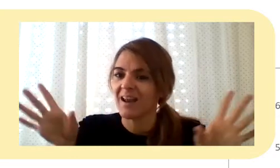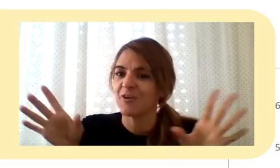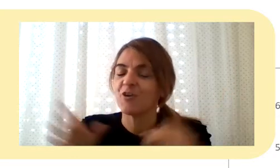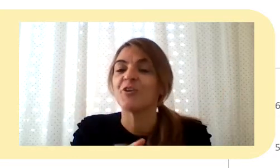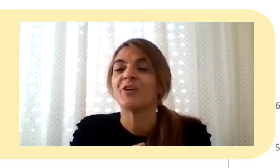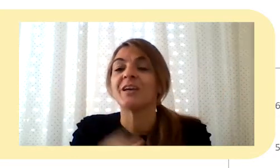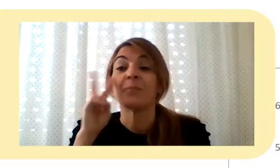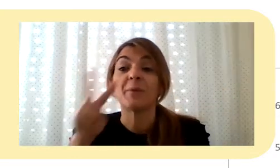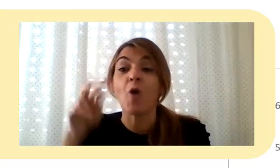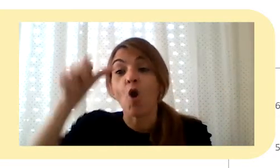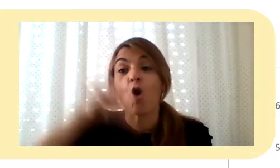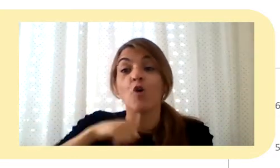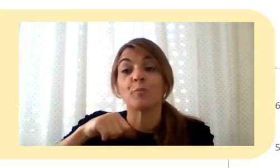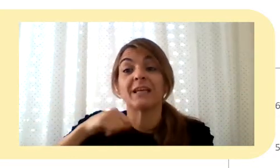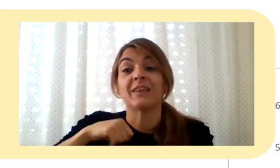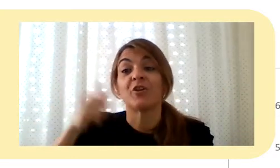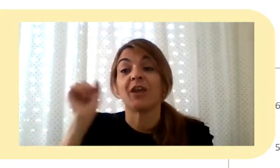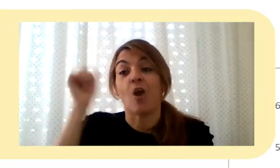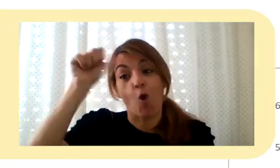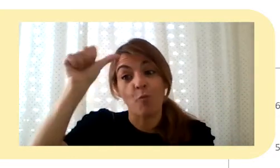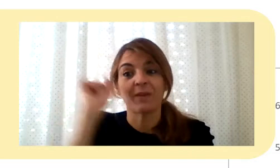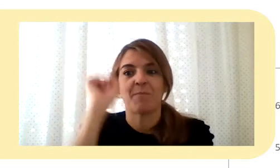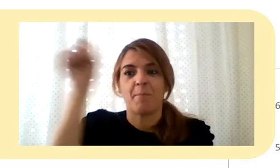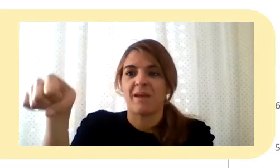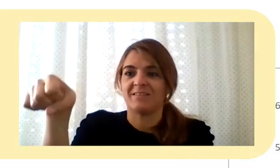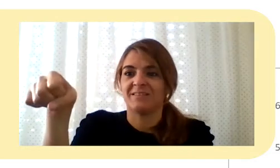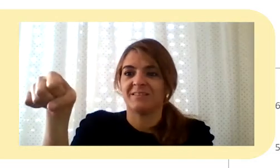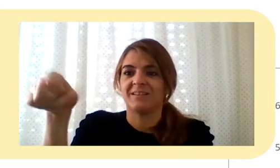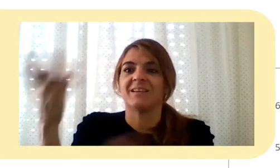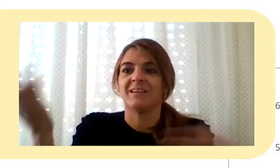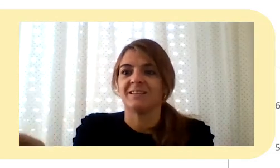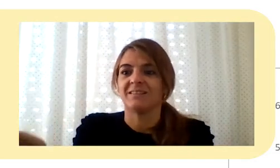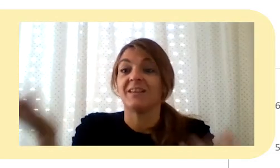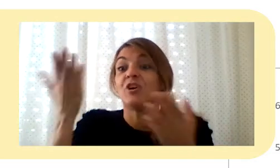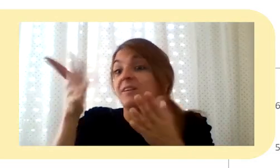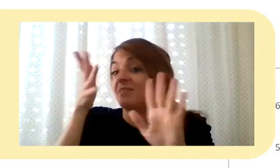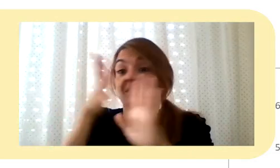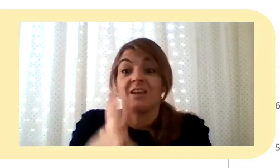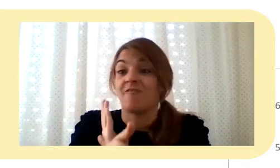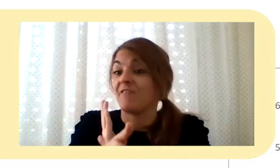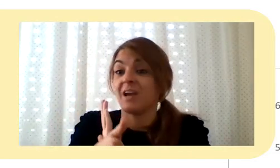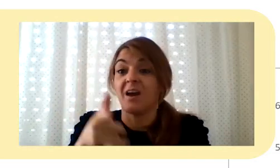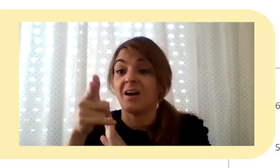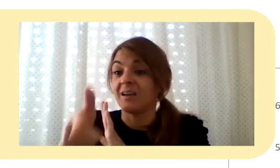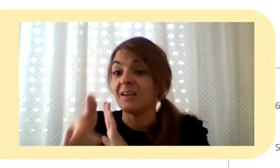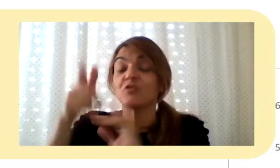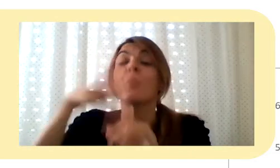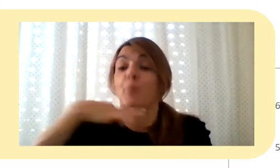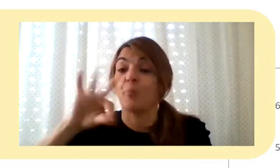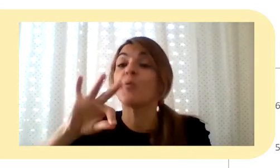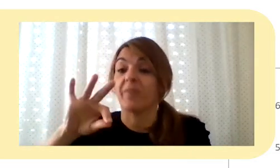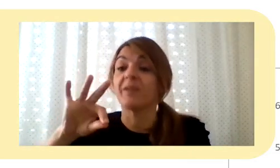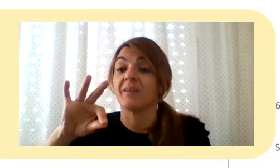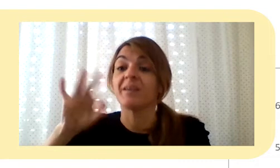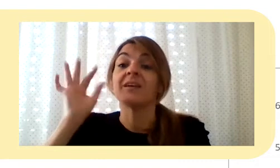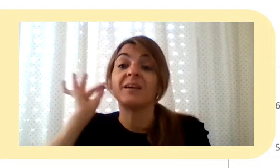más hospitalizaciones de hombres que de mujeres. ¿Qué significa esto? Es posible que en la etapa